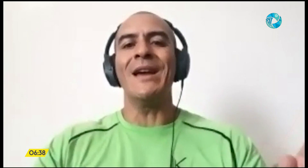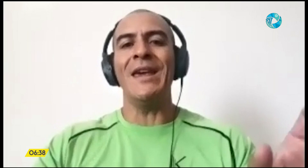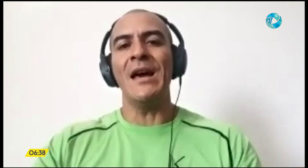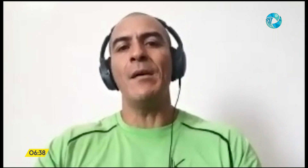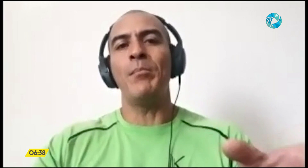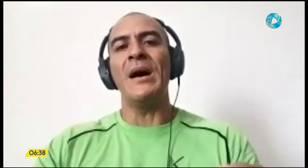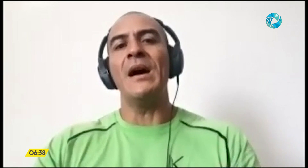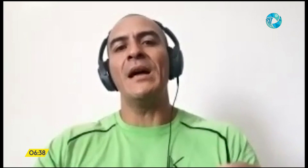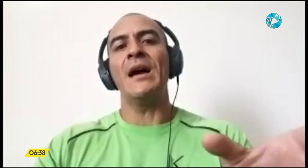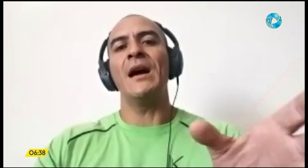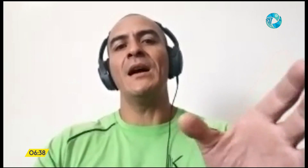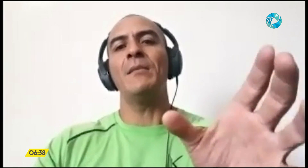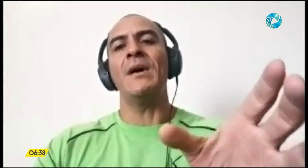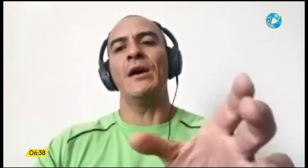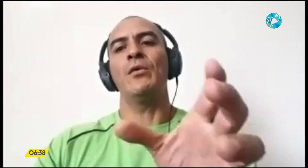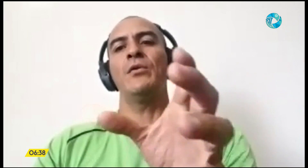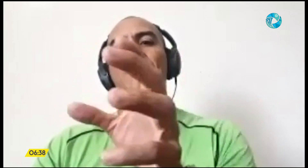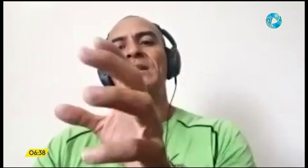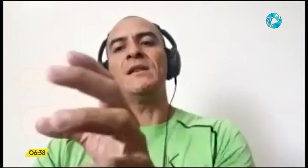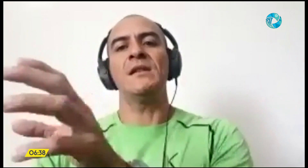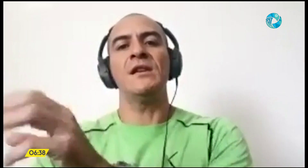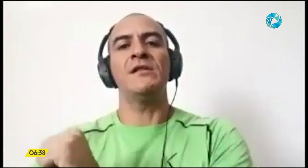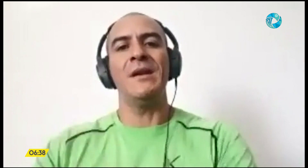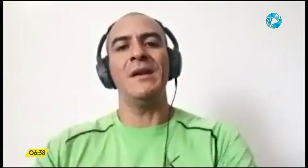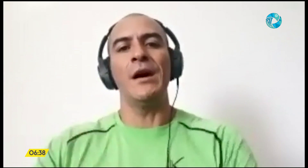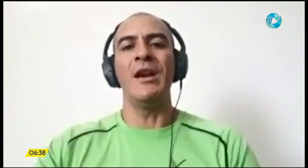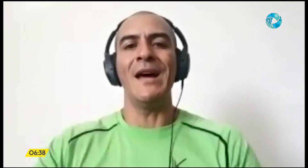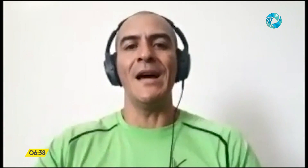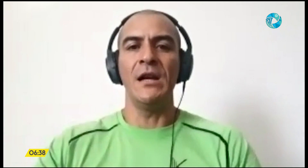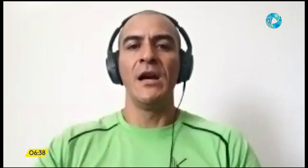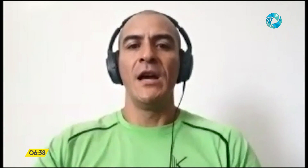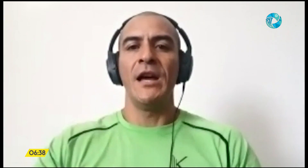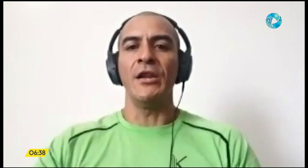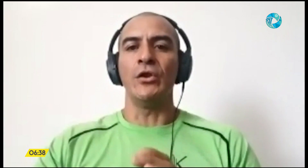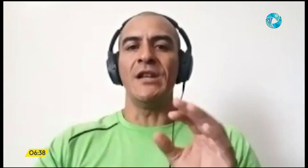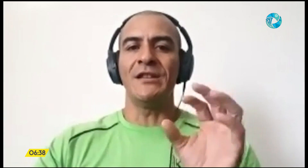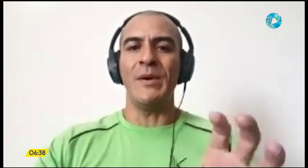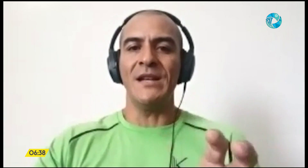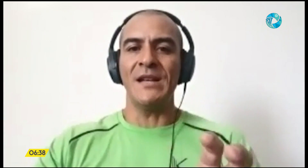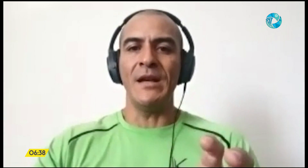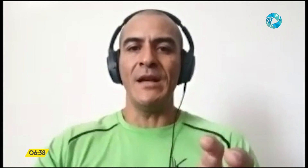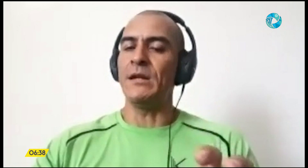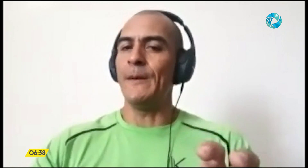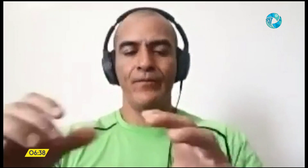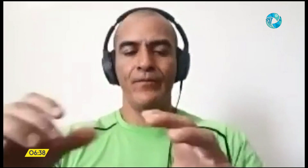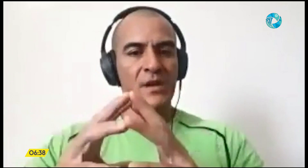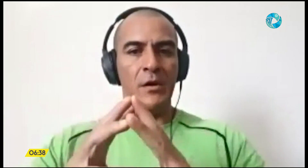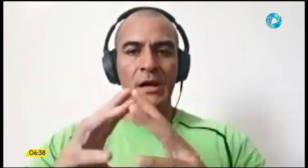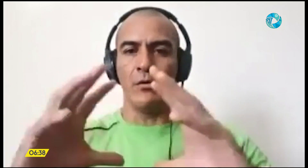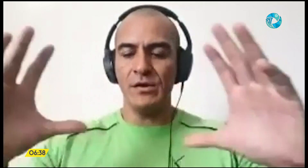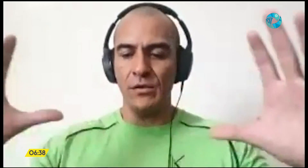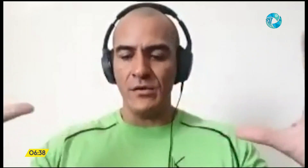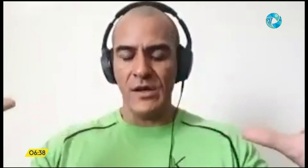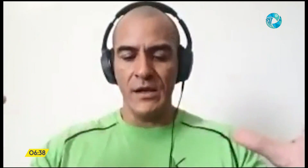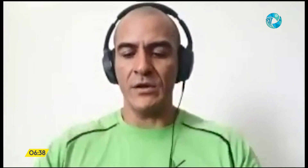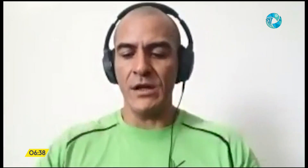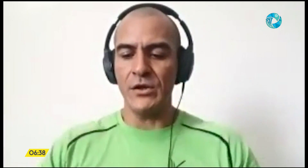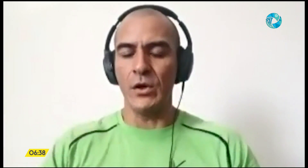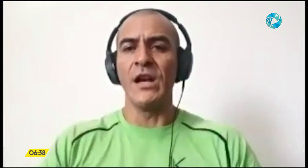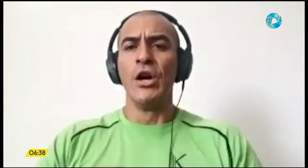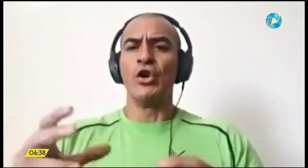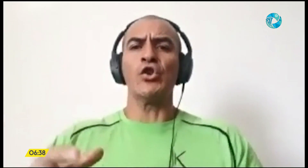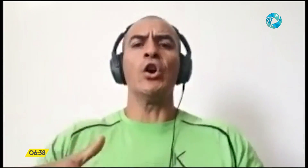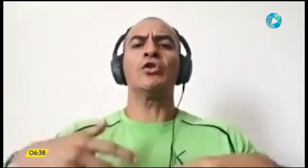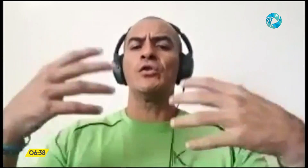una guía para el manejo de pacientes vía online, en donde expresamente, y vienen una serie de